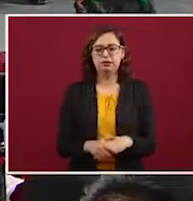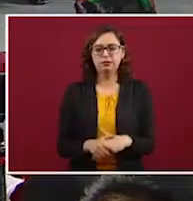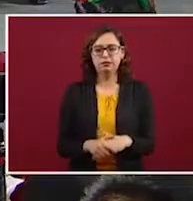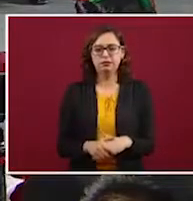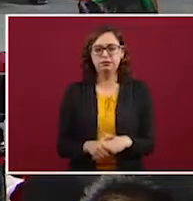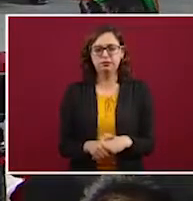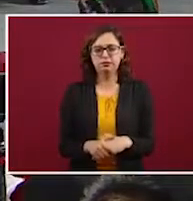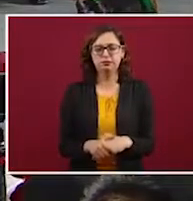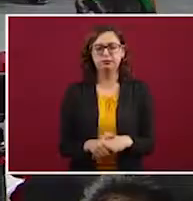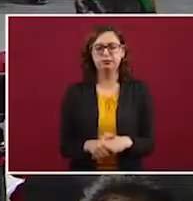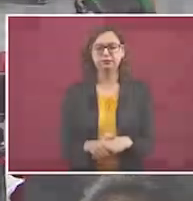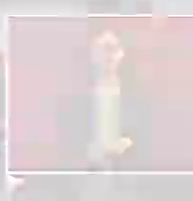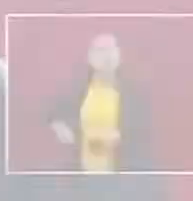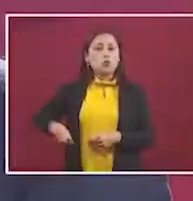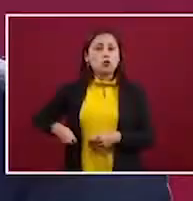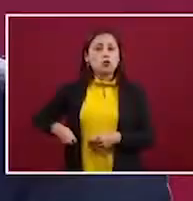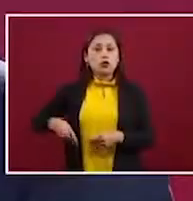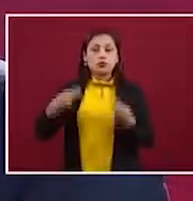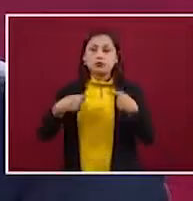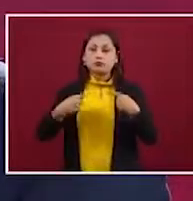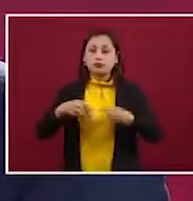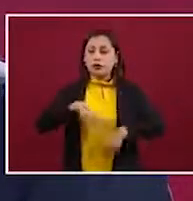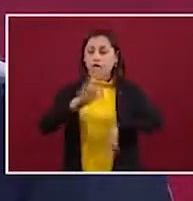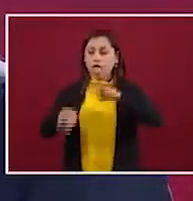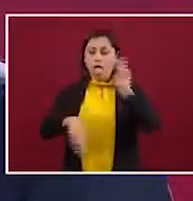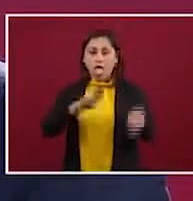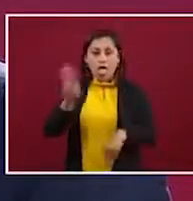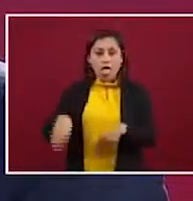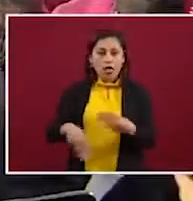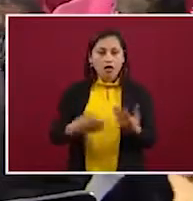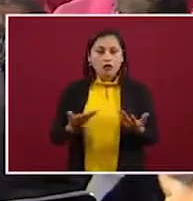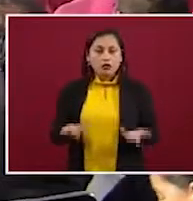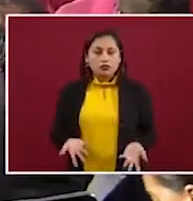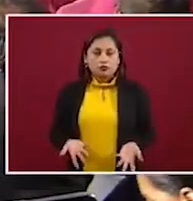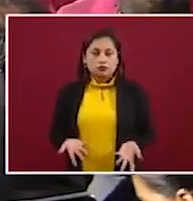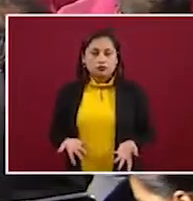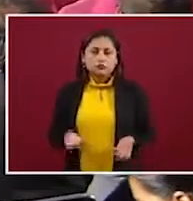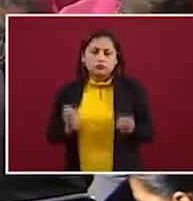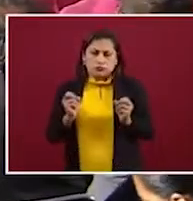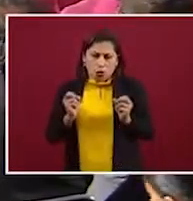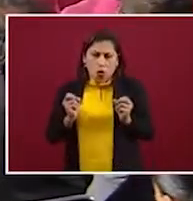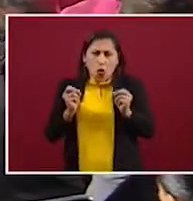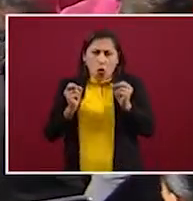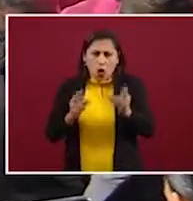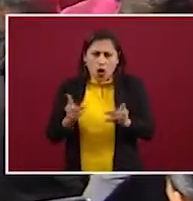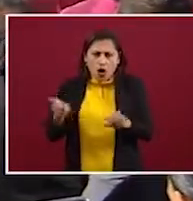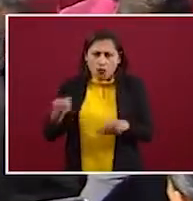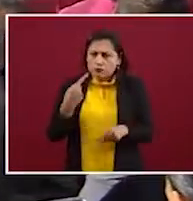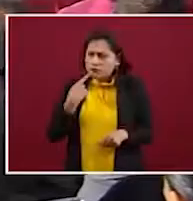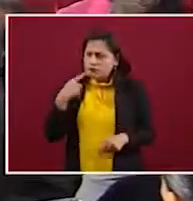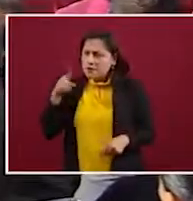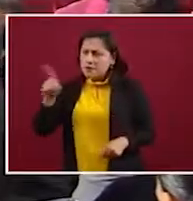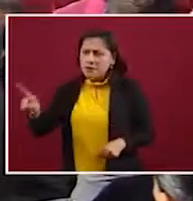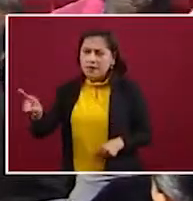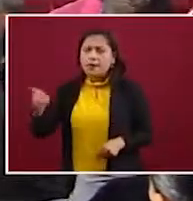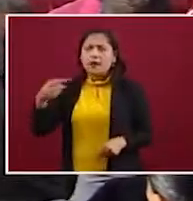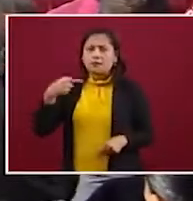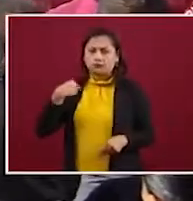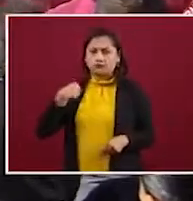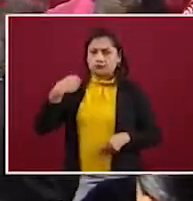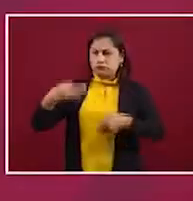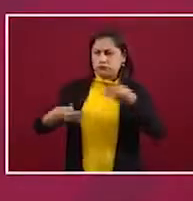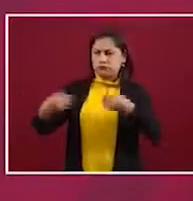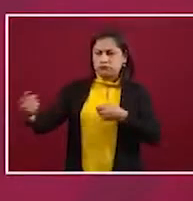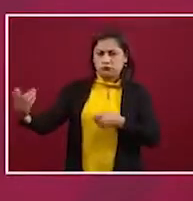comparecencia ante la autoridad entonces sí me gustaría ir a comparecer ante la autoridad si